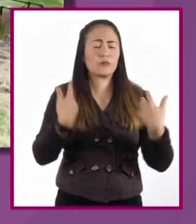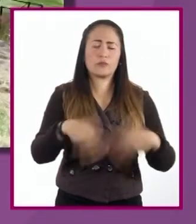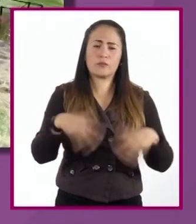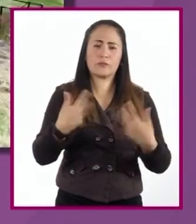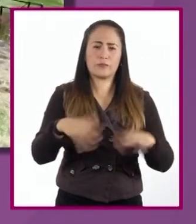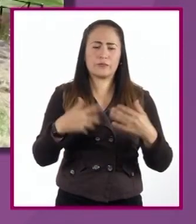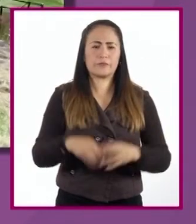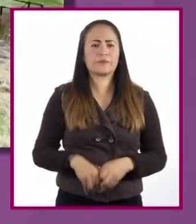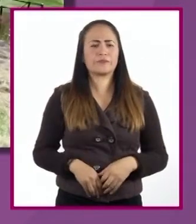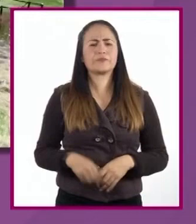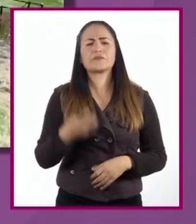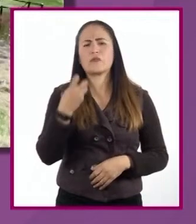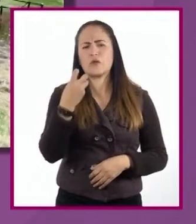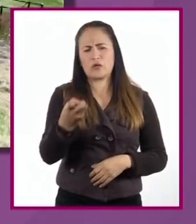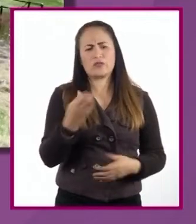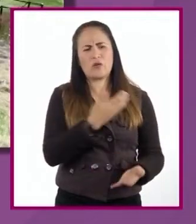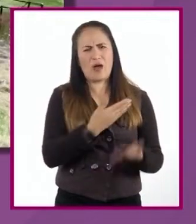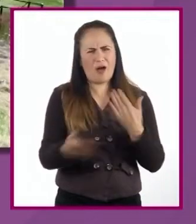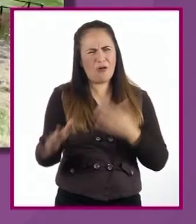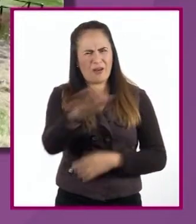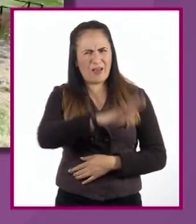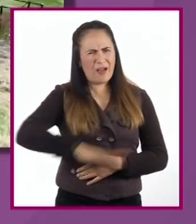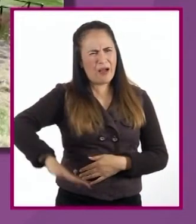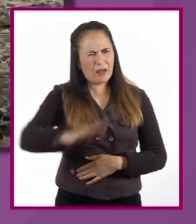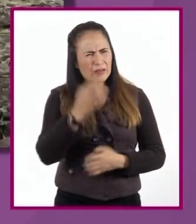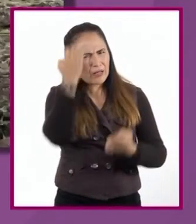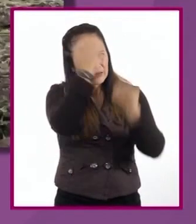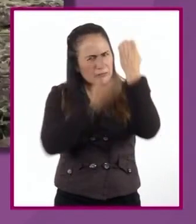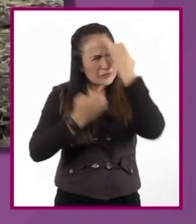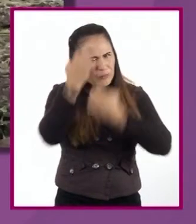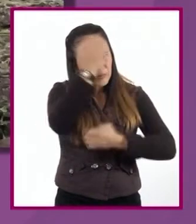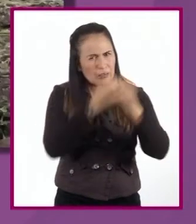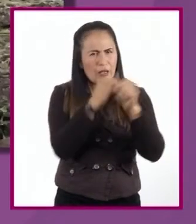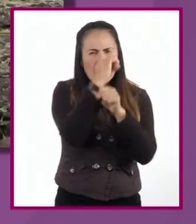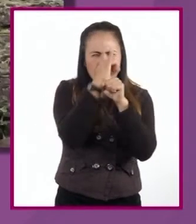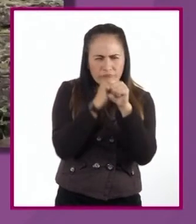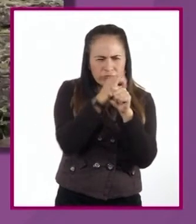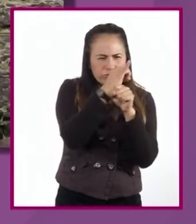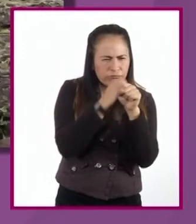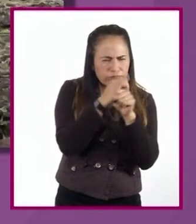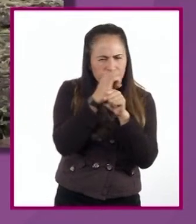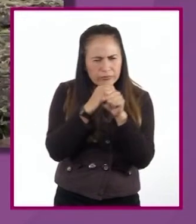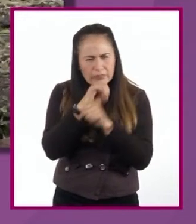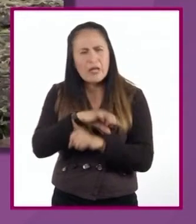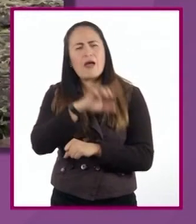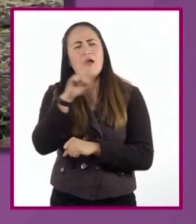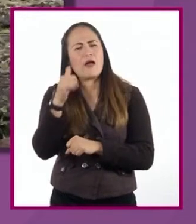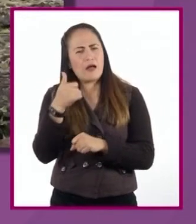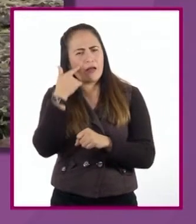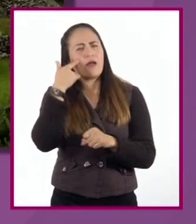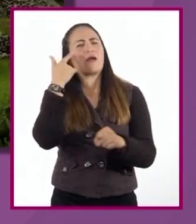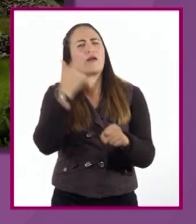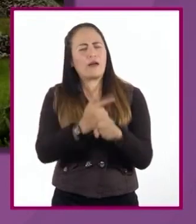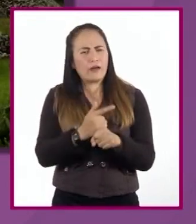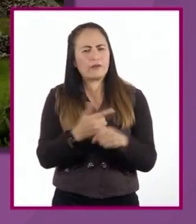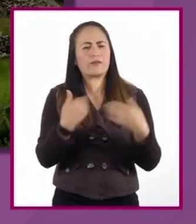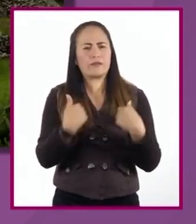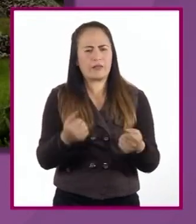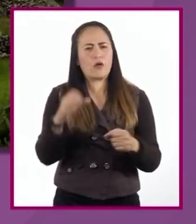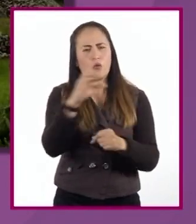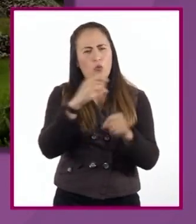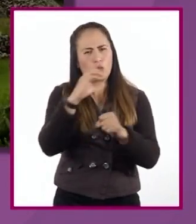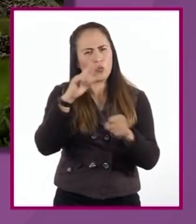Por ello, el actual estudio de la zona arqueológica de Cuicuilco nos brinda las claves para entender la aparición y el crecimiento de las